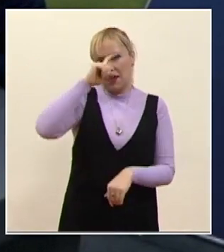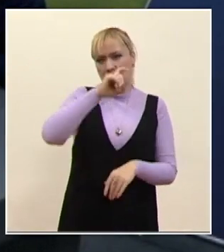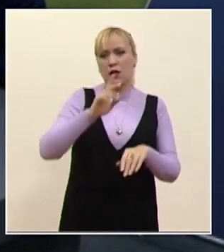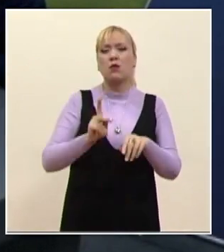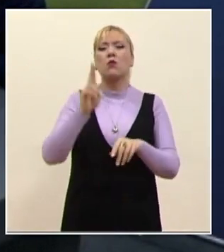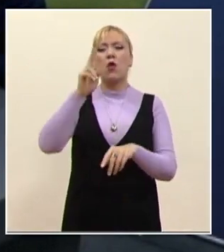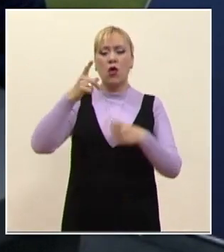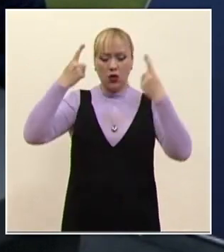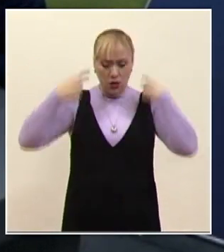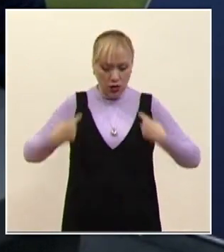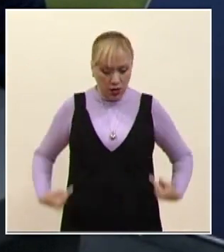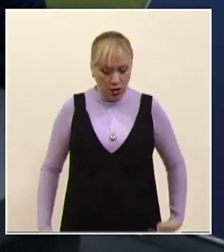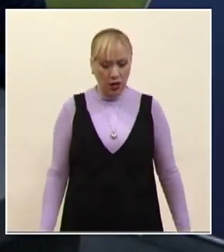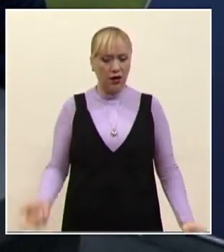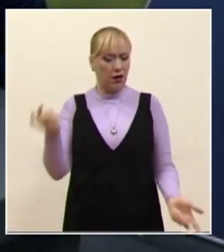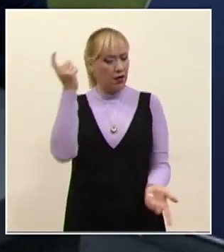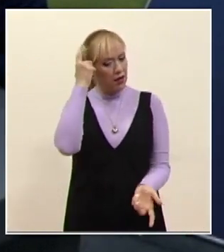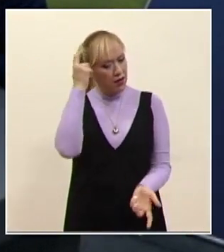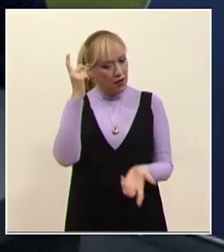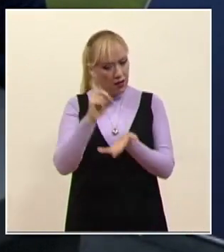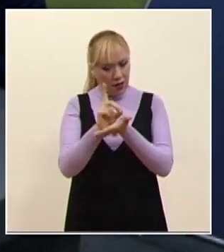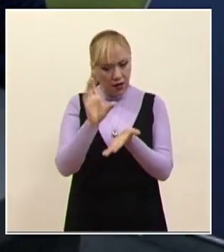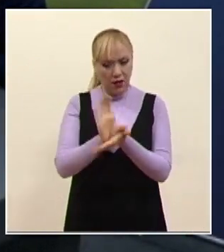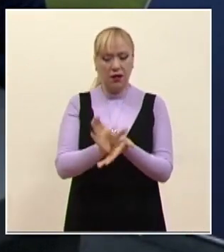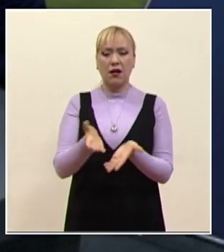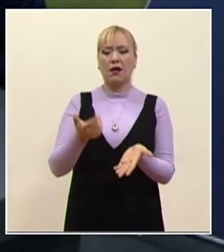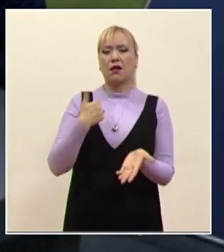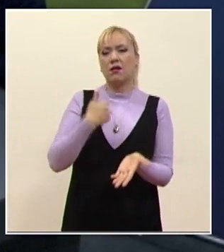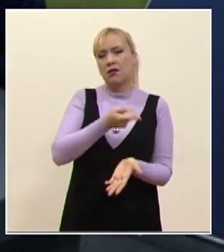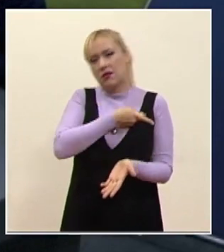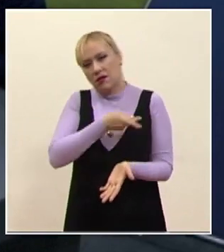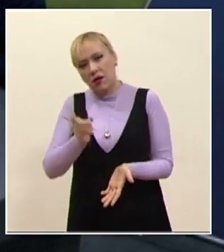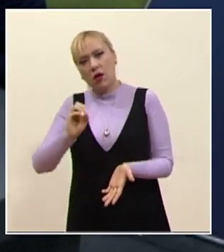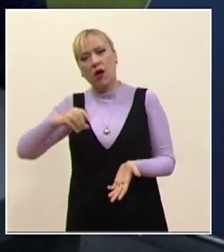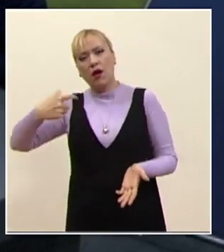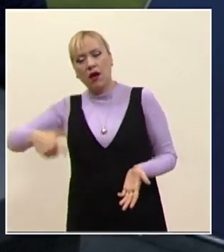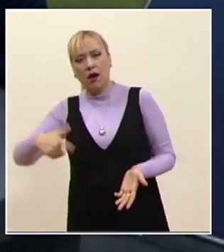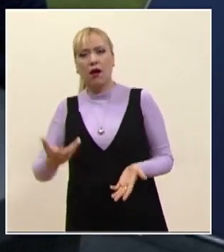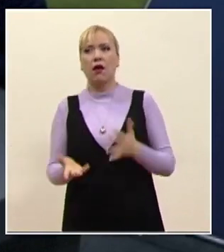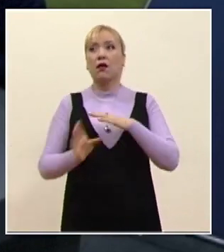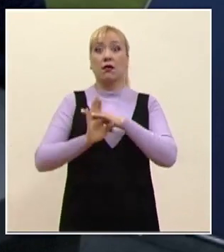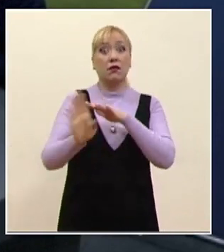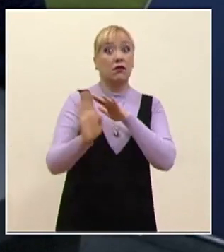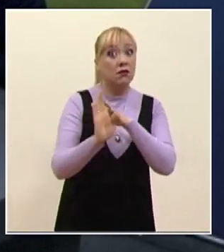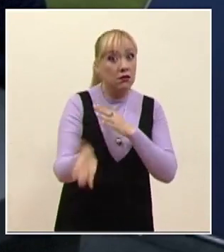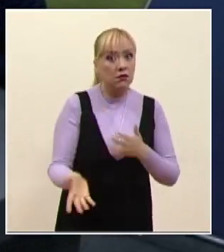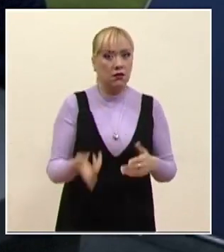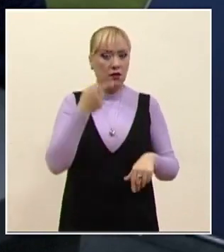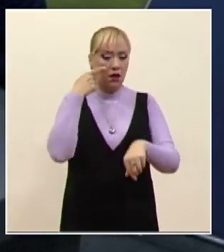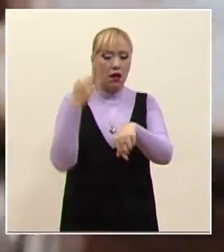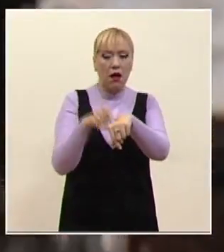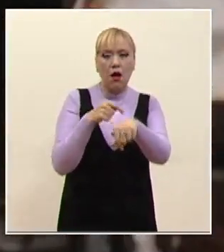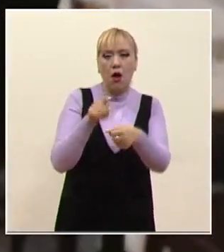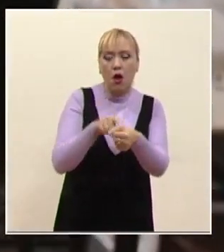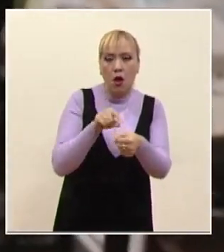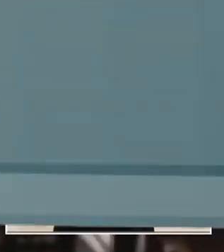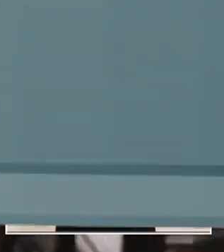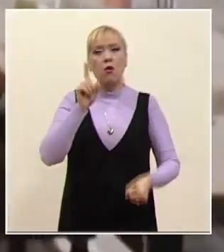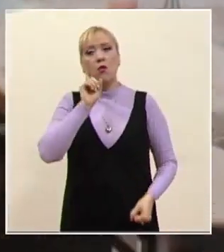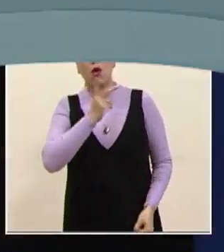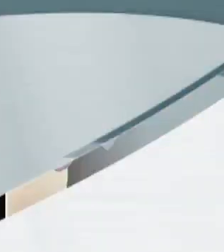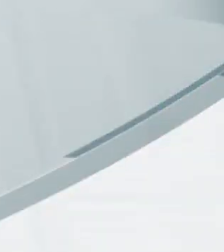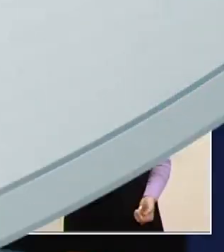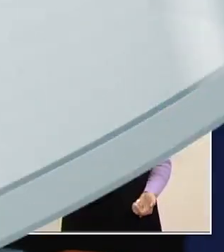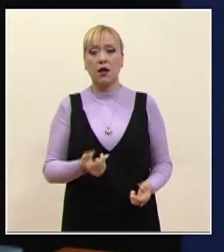físico, su capacidad intelectual, su origen social, estatus migratorio, raza, género.